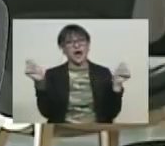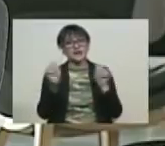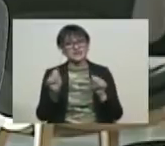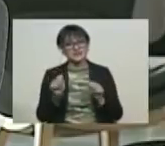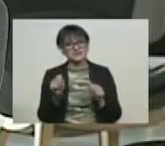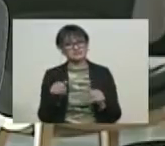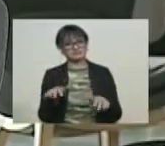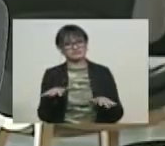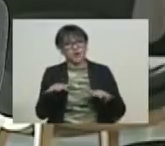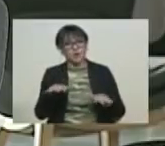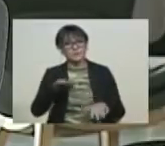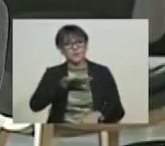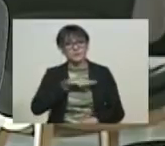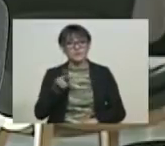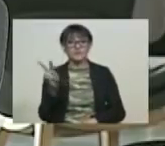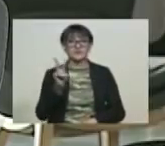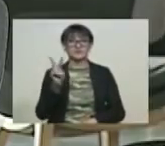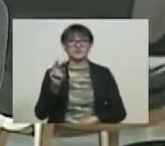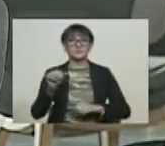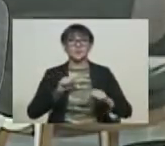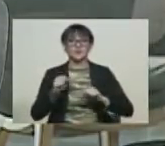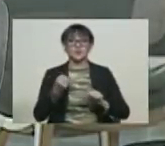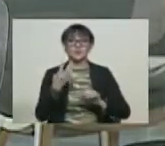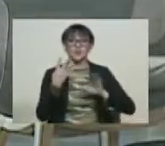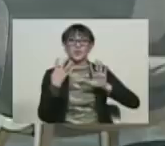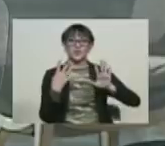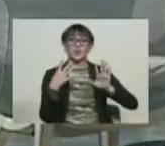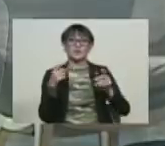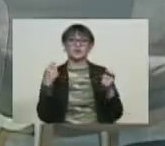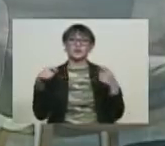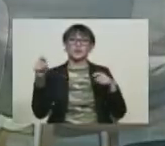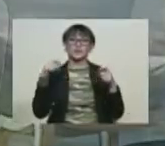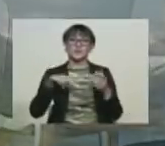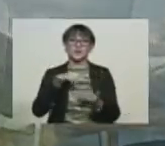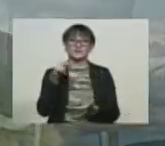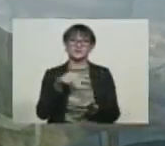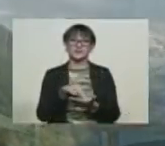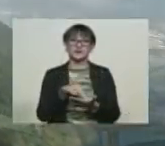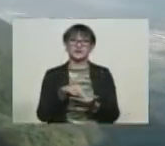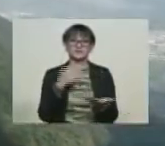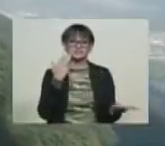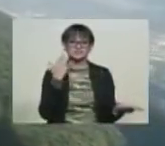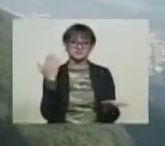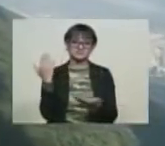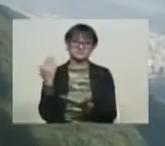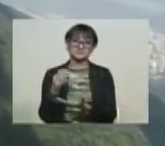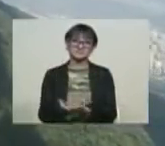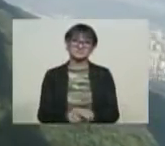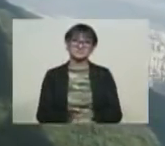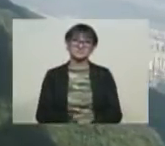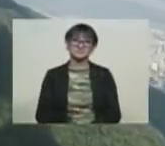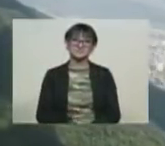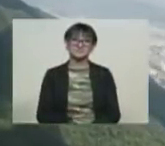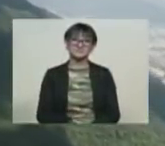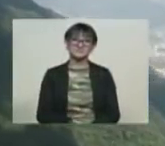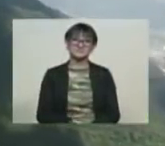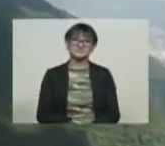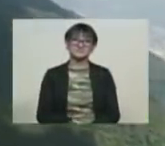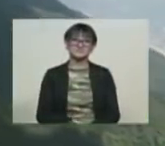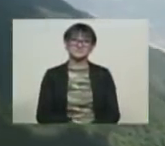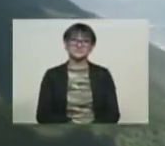artístico de la Venezuela nueva, del motor número 9 del turismo nacional. Adelante, video.